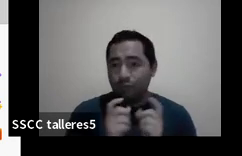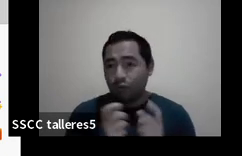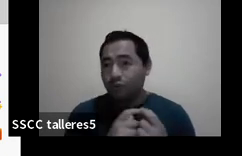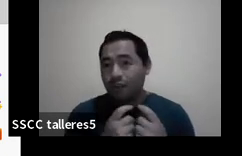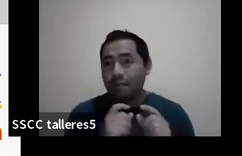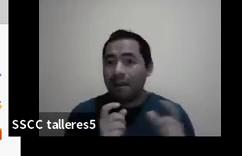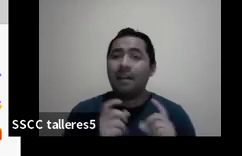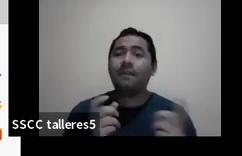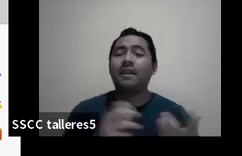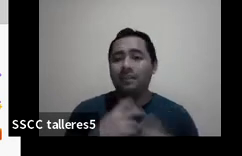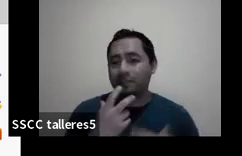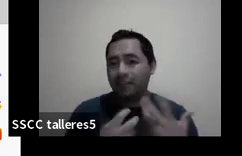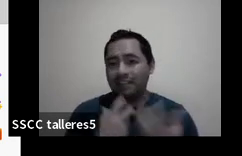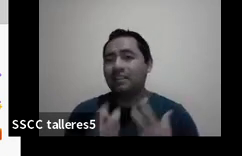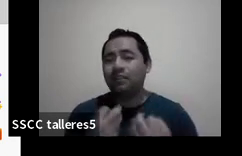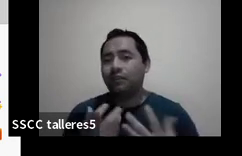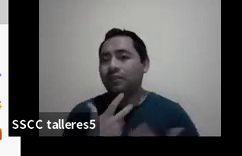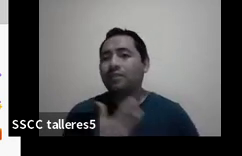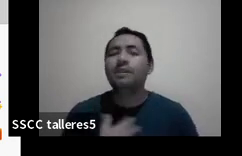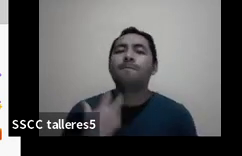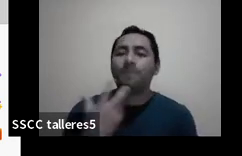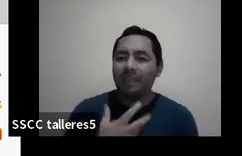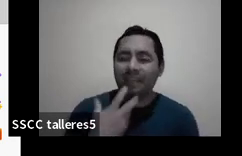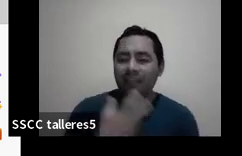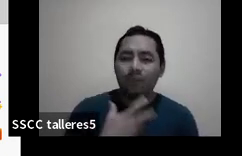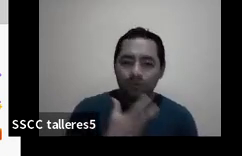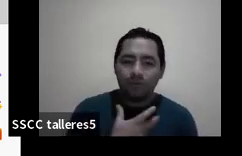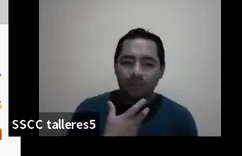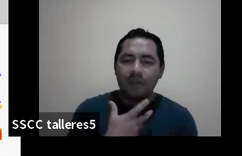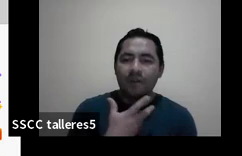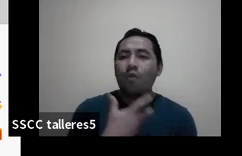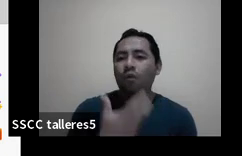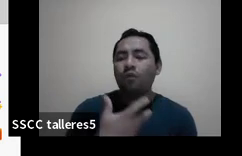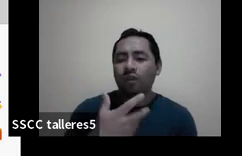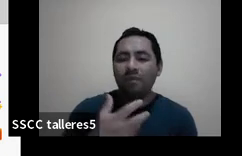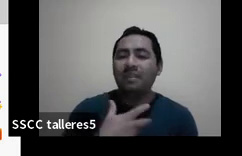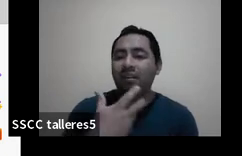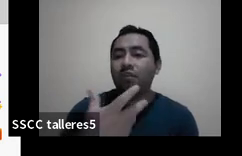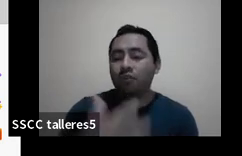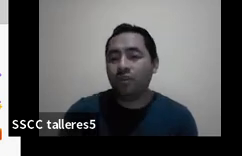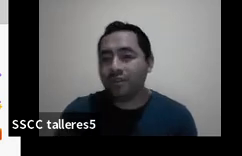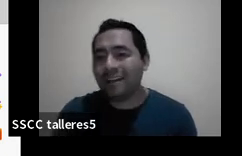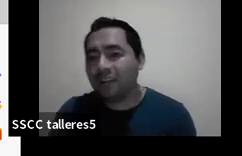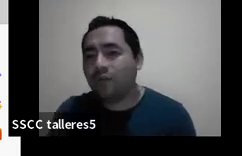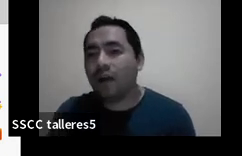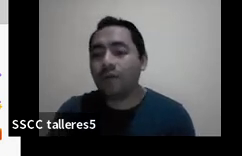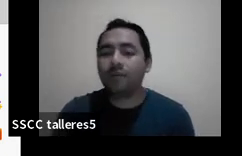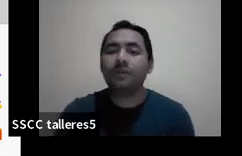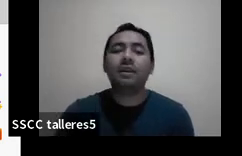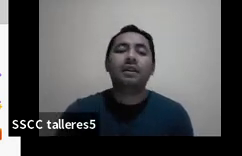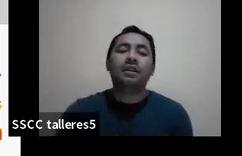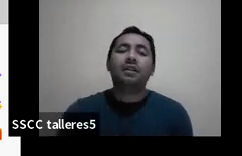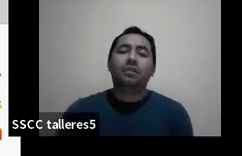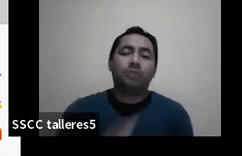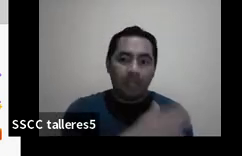y después juntar palabras y así, ¿no? Entonces, tienen que ellos saber cómo emitir esos sonidos articulados,